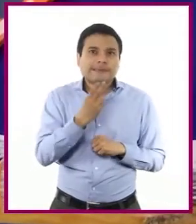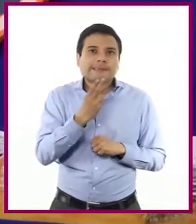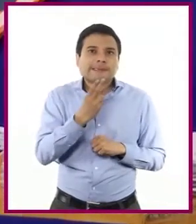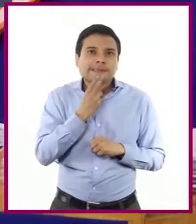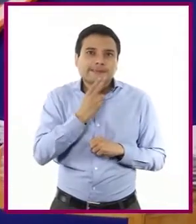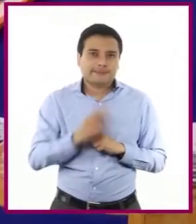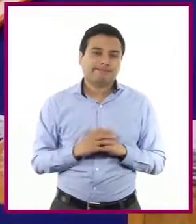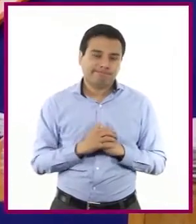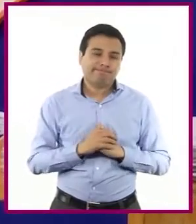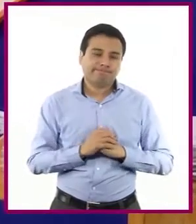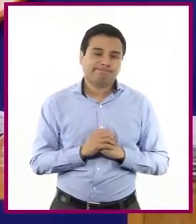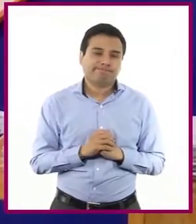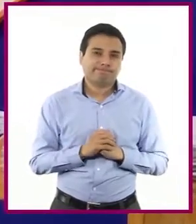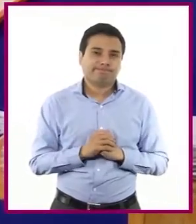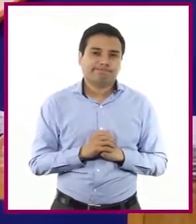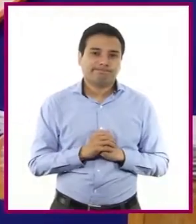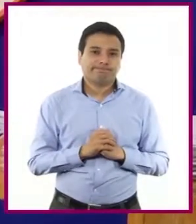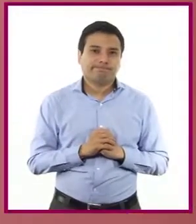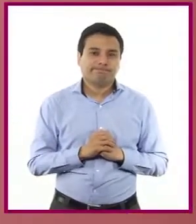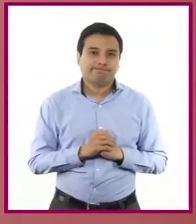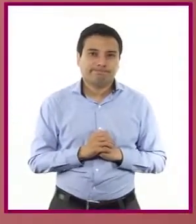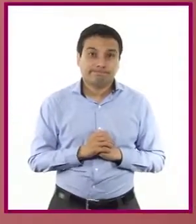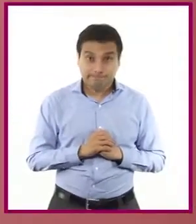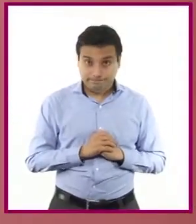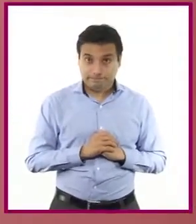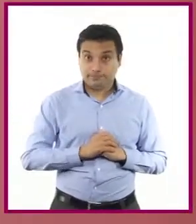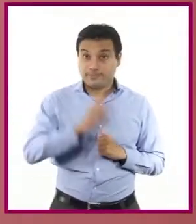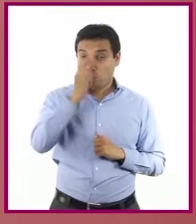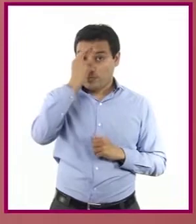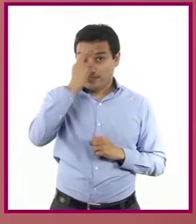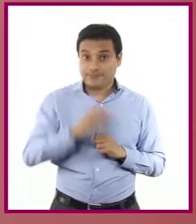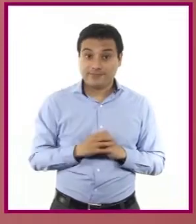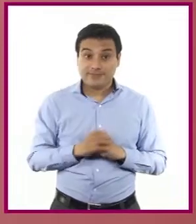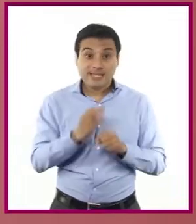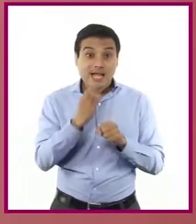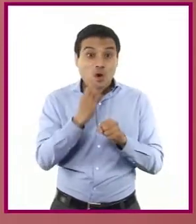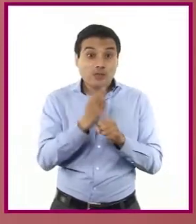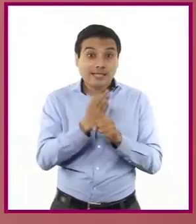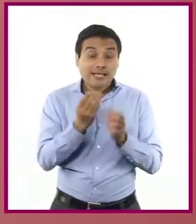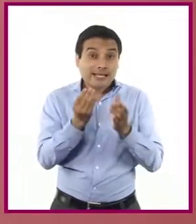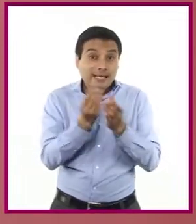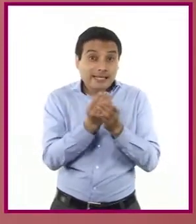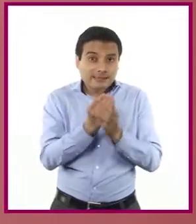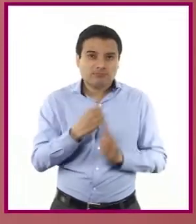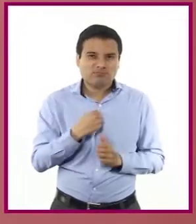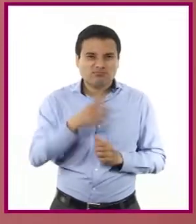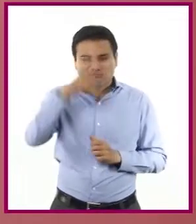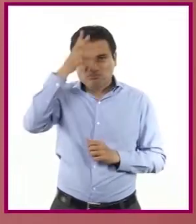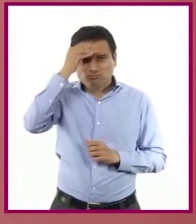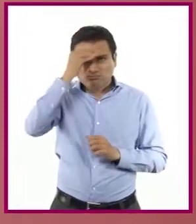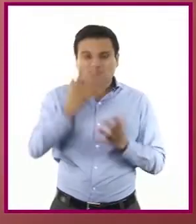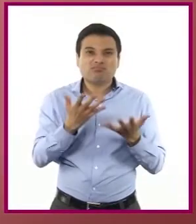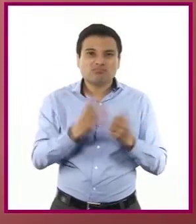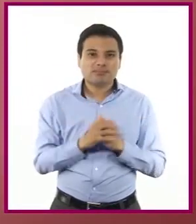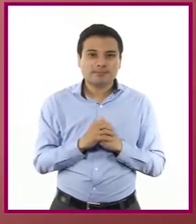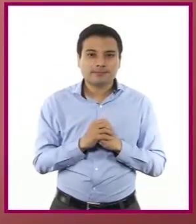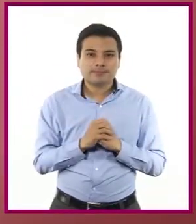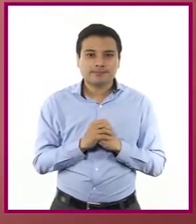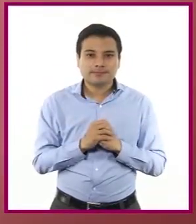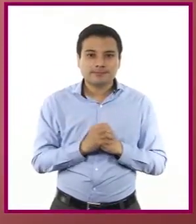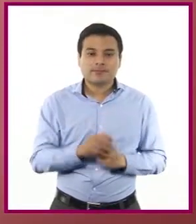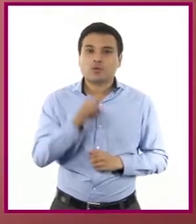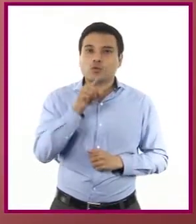y pertinentes. Recordemos que durante esta sesión trabajaremos el aprendizaje esperado.